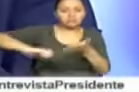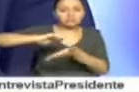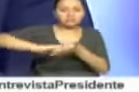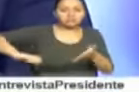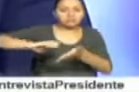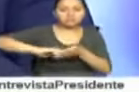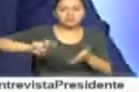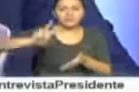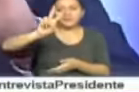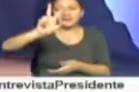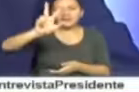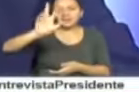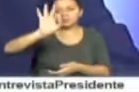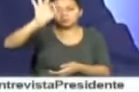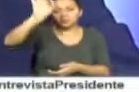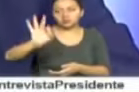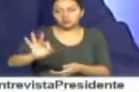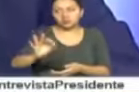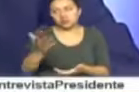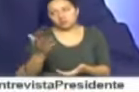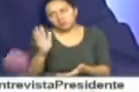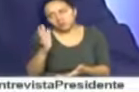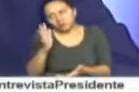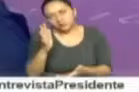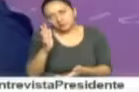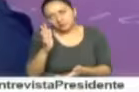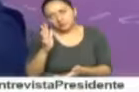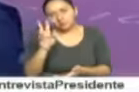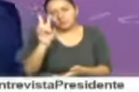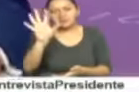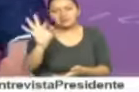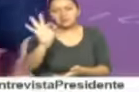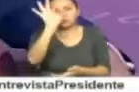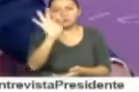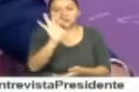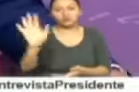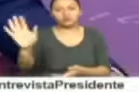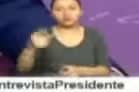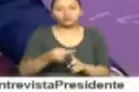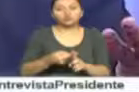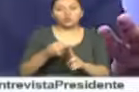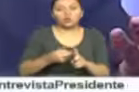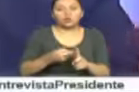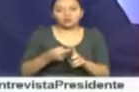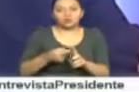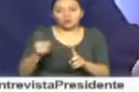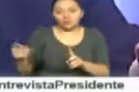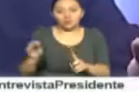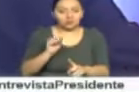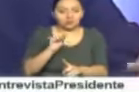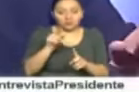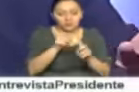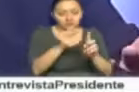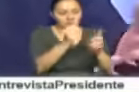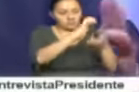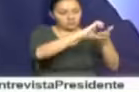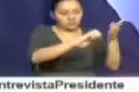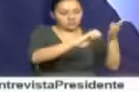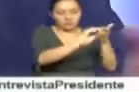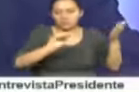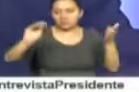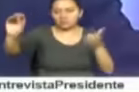pagan 23%, la quinta parte o la cuarta parte de su sueldo, para mantener a uno en el sector pasivo.